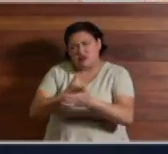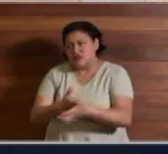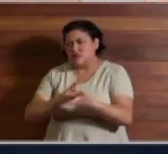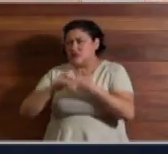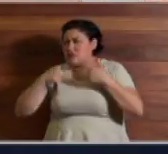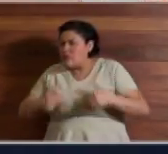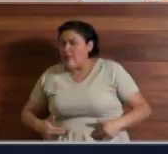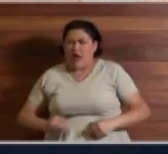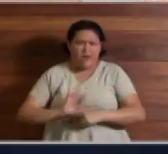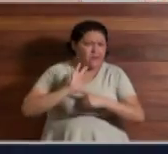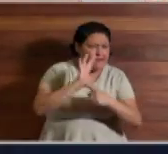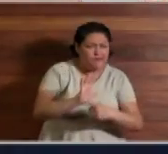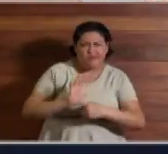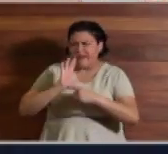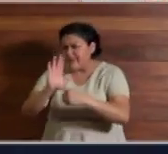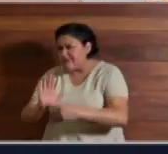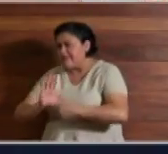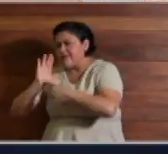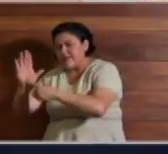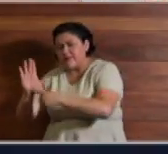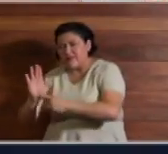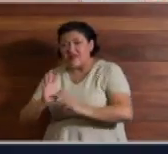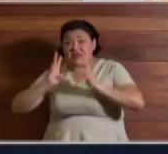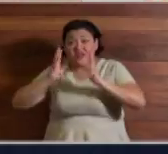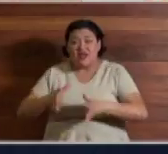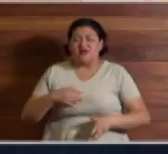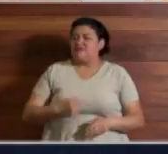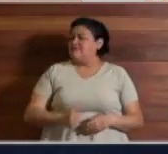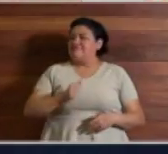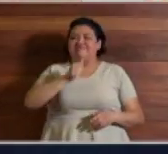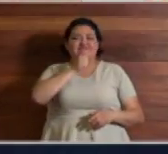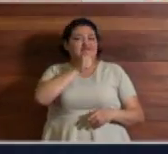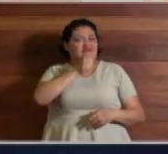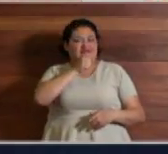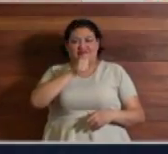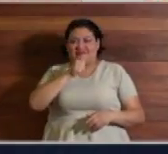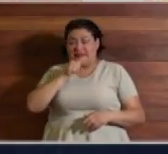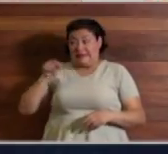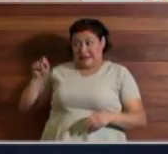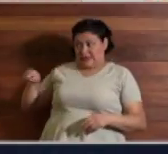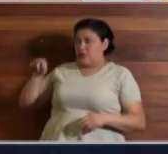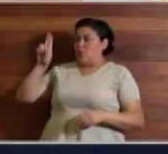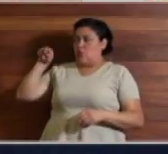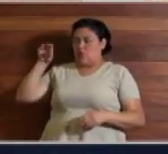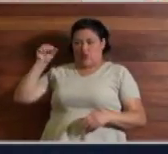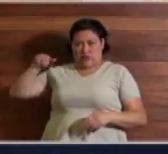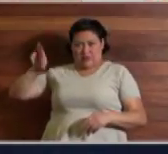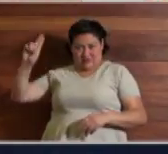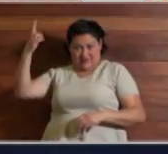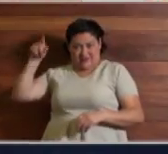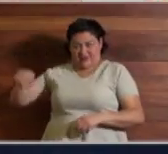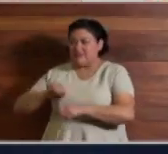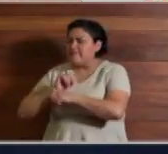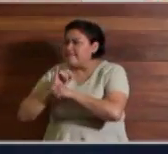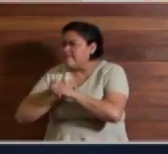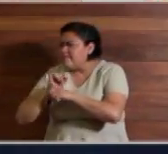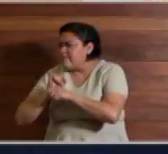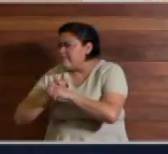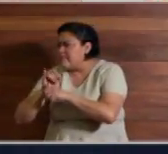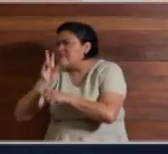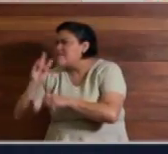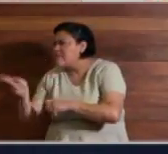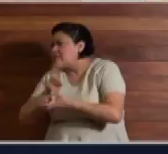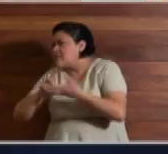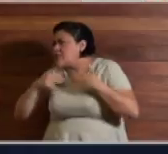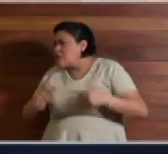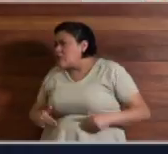ese supuesto por dado. Y el último informe, estudio que hizo la UNAM, nos muestra que dar